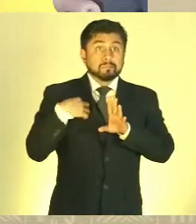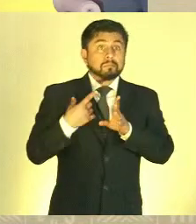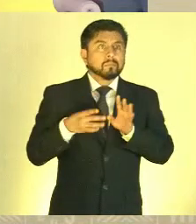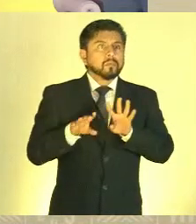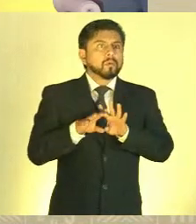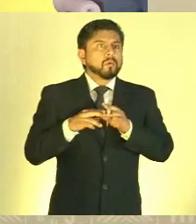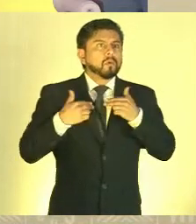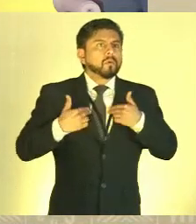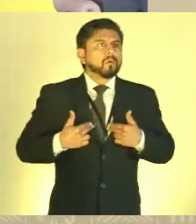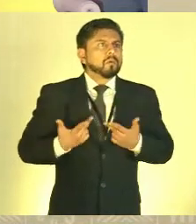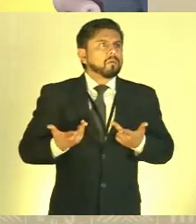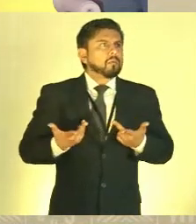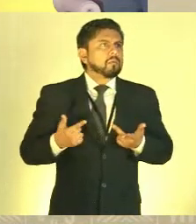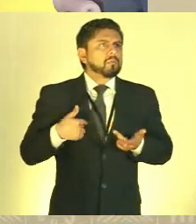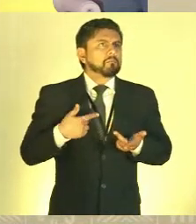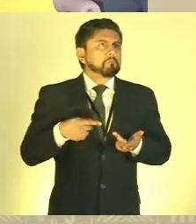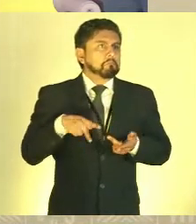neutrinos